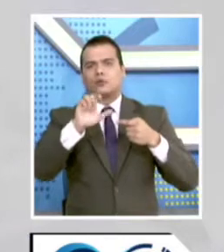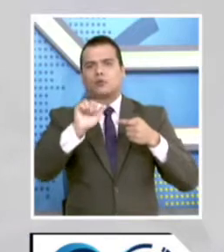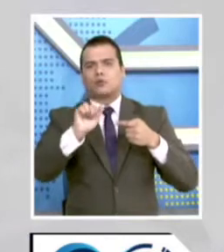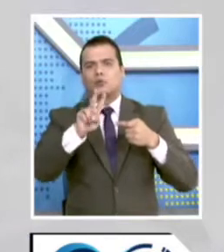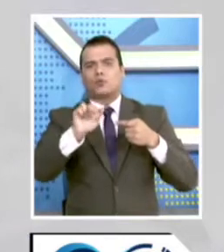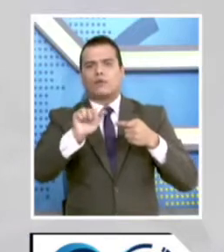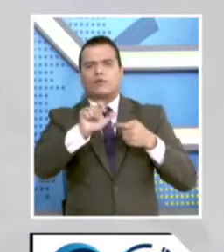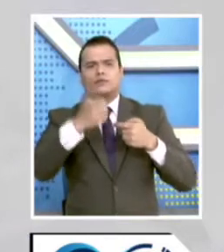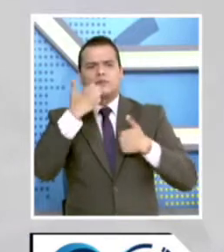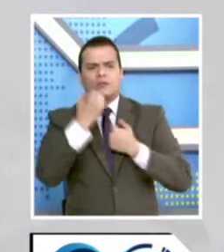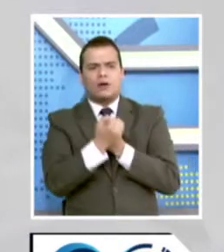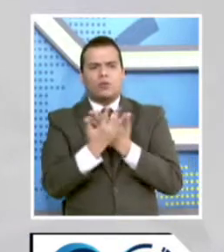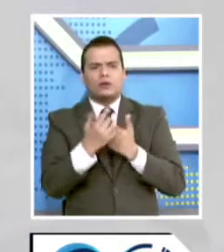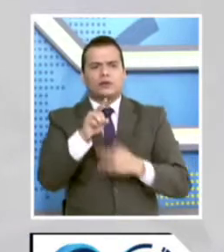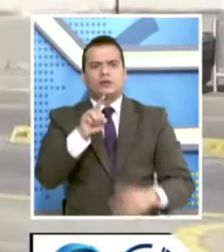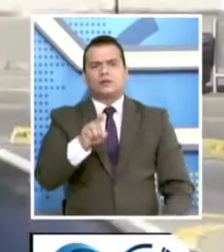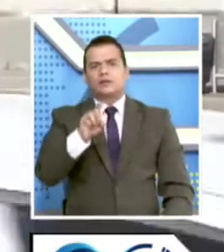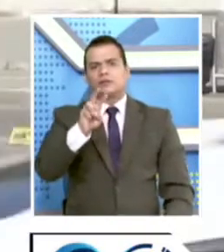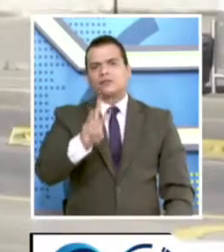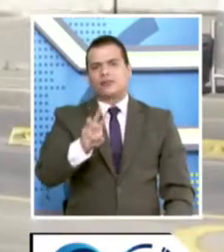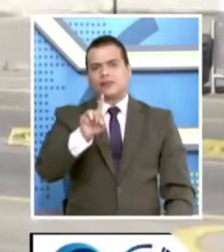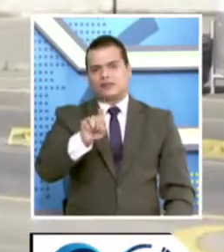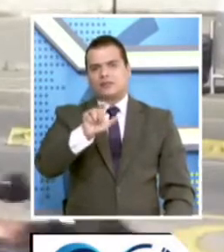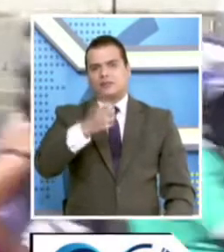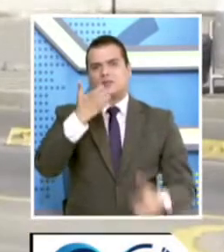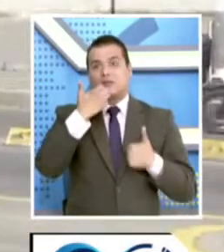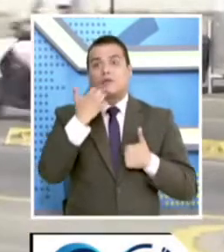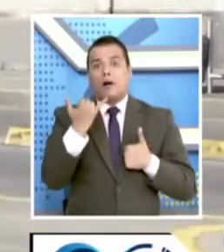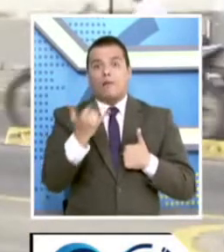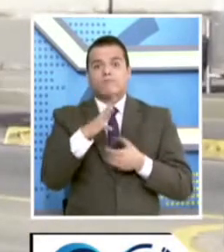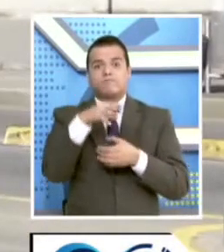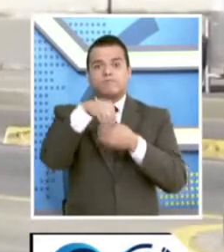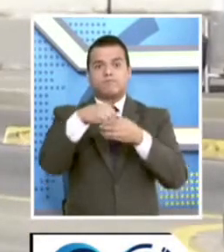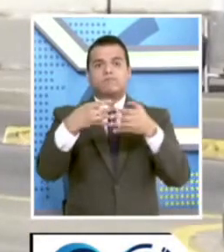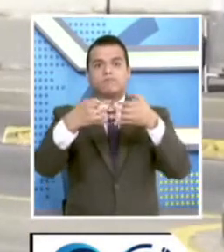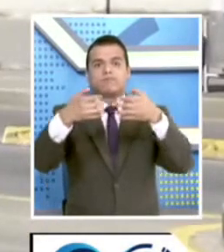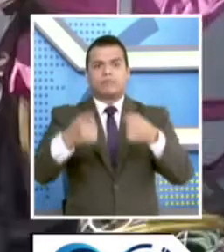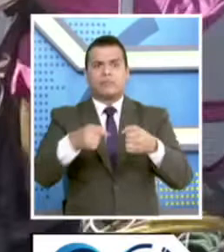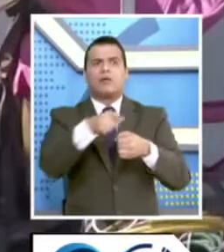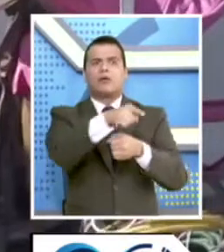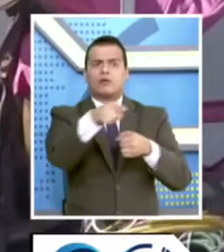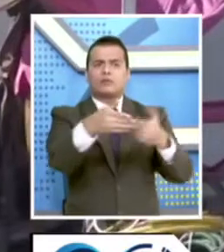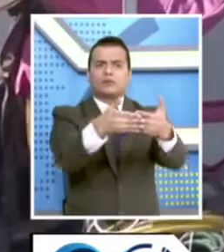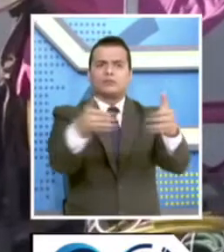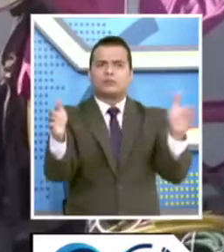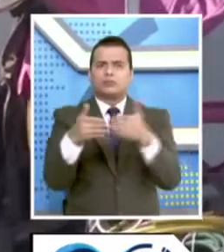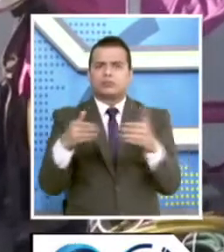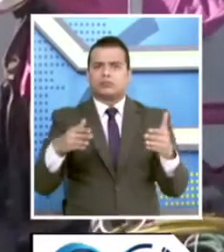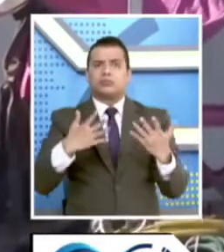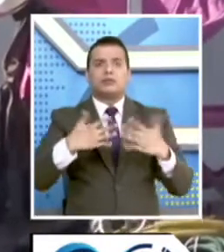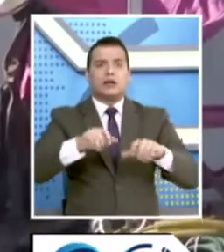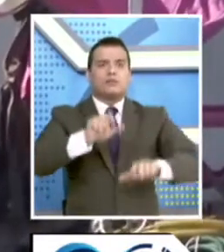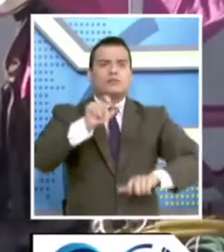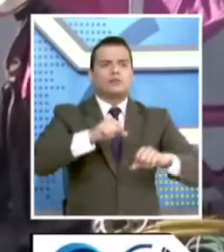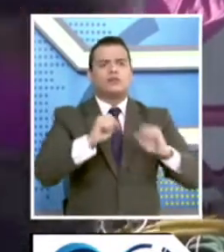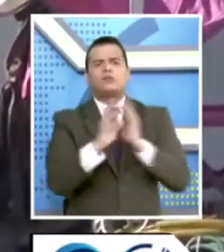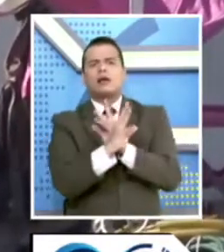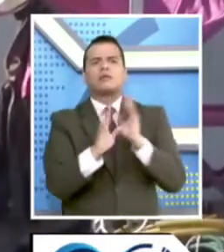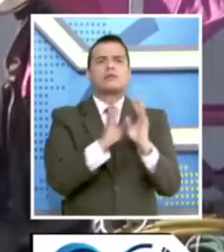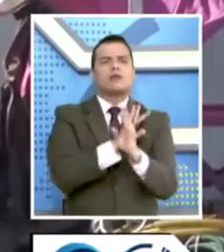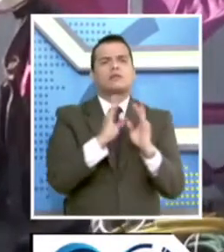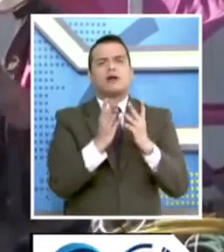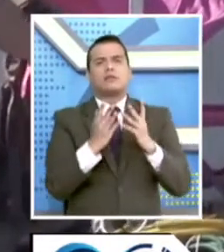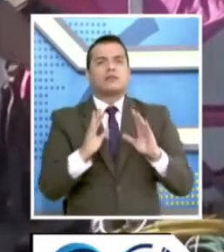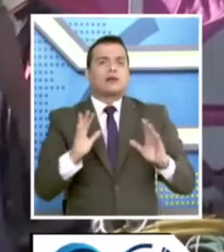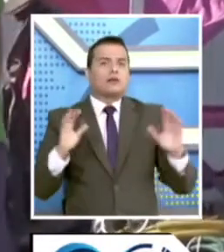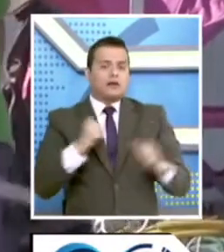casos reportados. En este sector, donde está ubicada la cárcel, se activó el comercio y la nueva normalidad parece tomar fuerza. Los habitantes han entendido